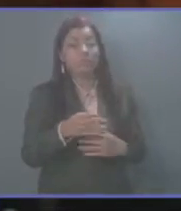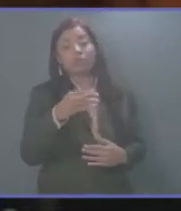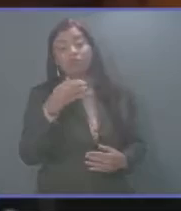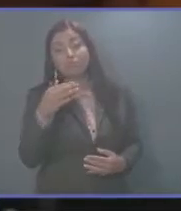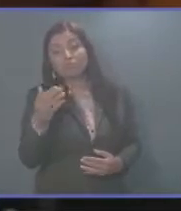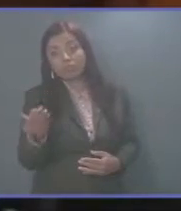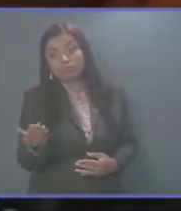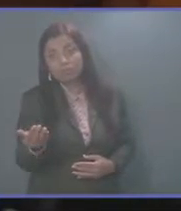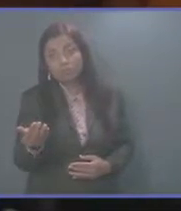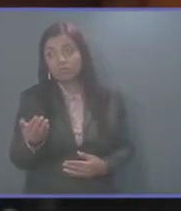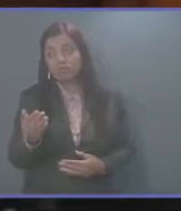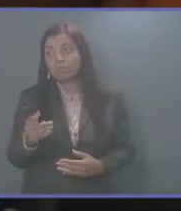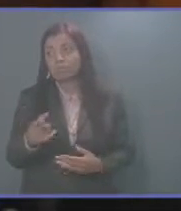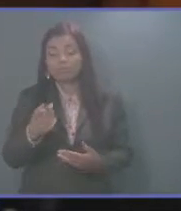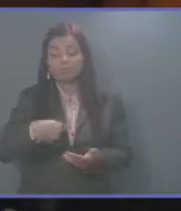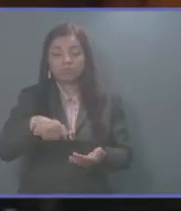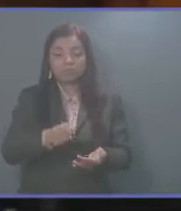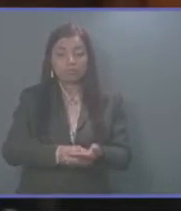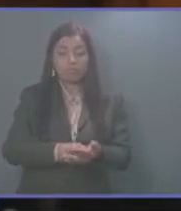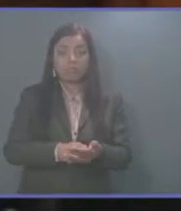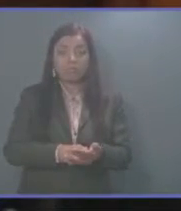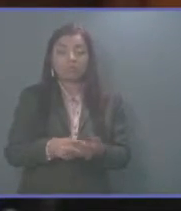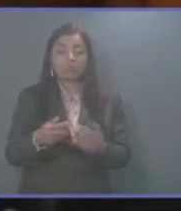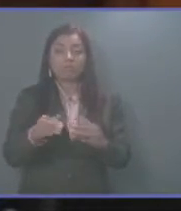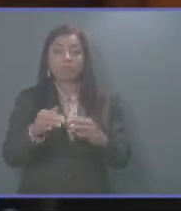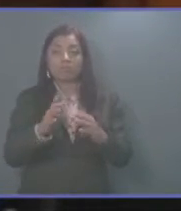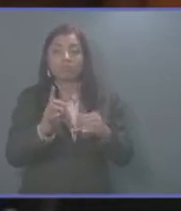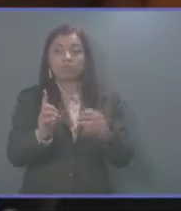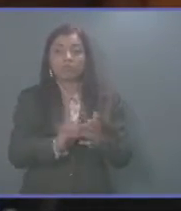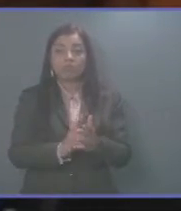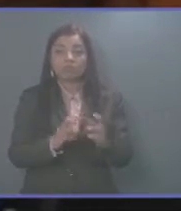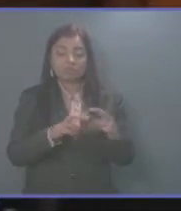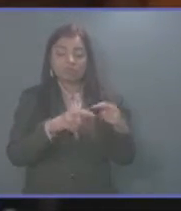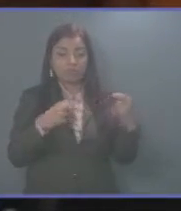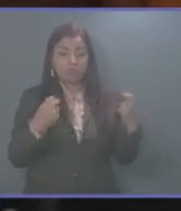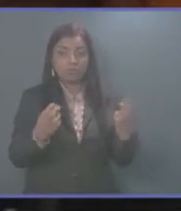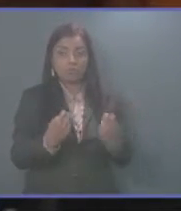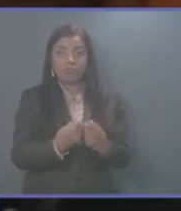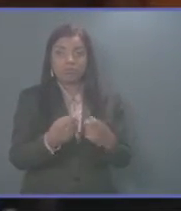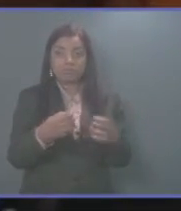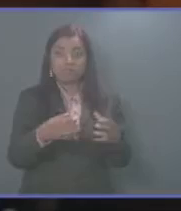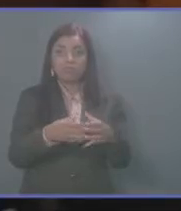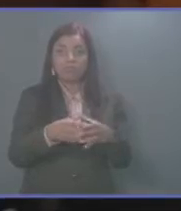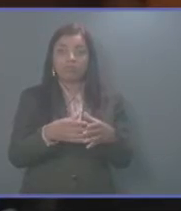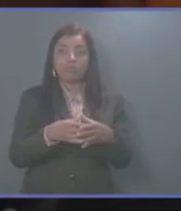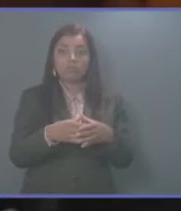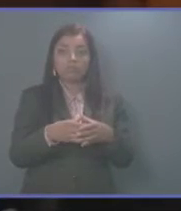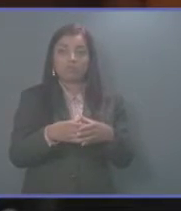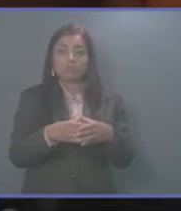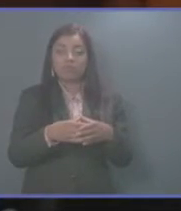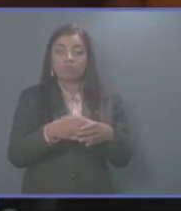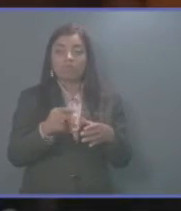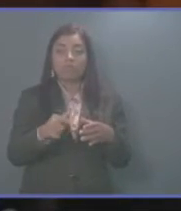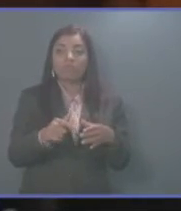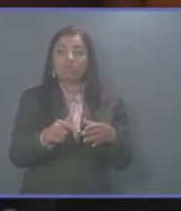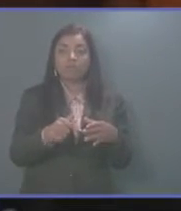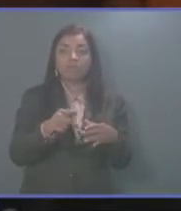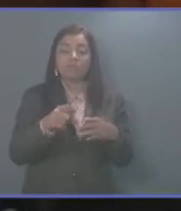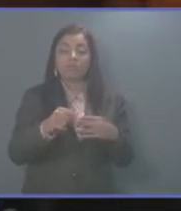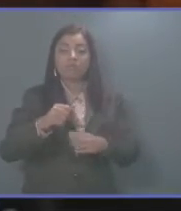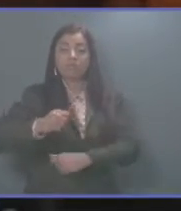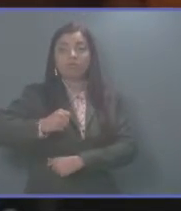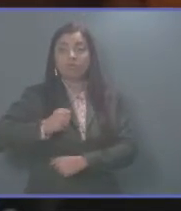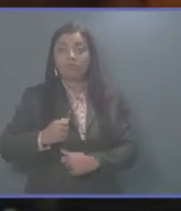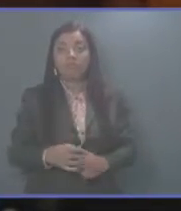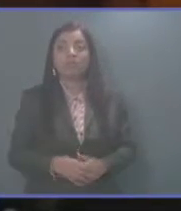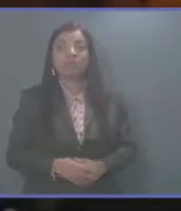decreto. Firma la mayoría de los diputados de la Comisión de